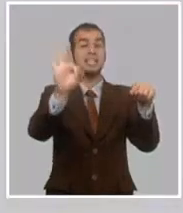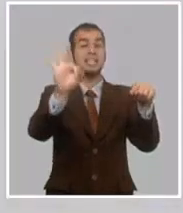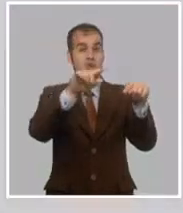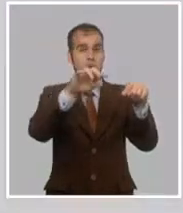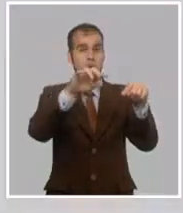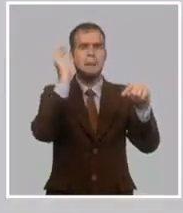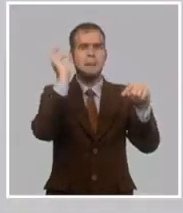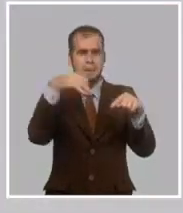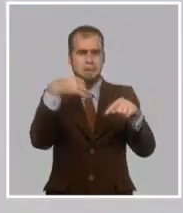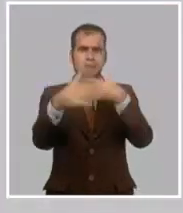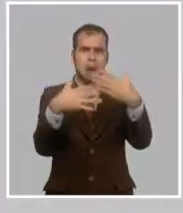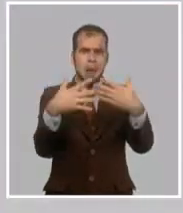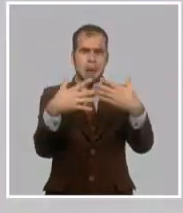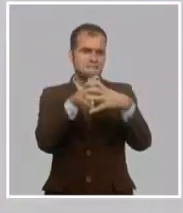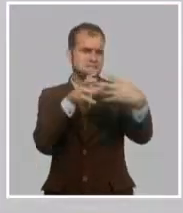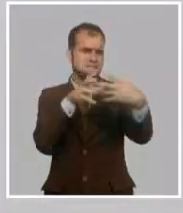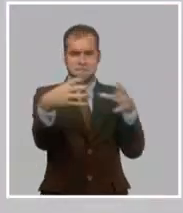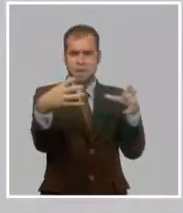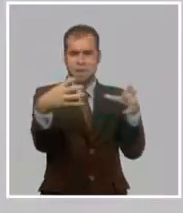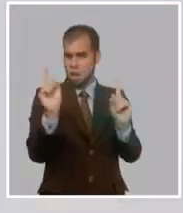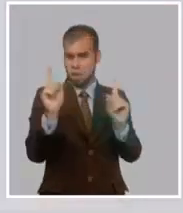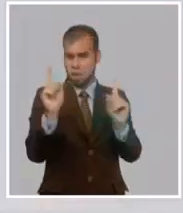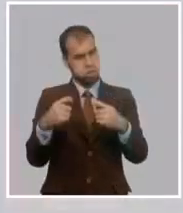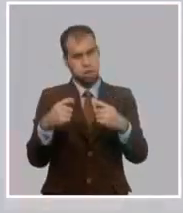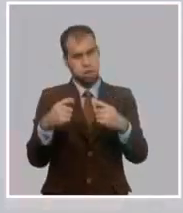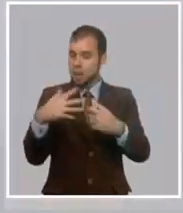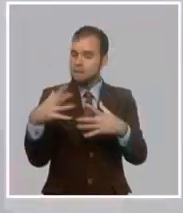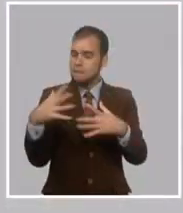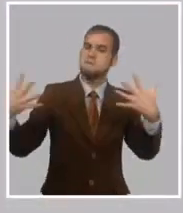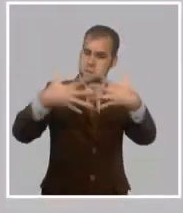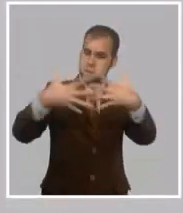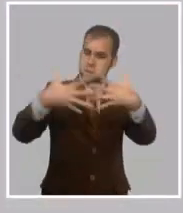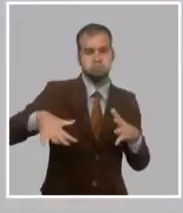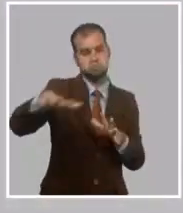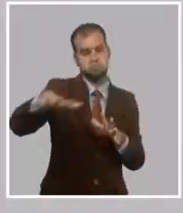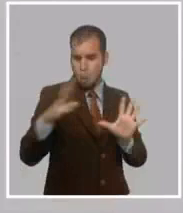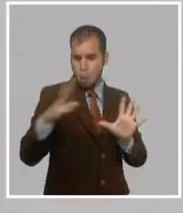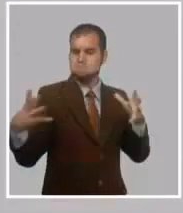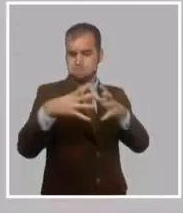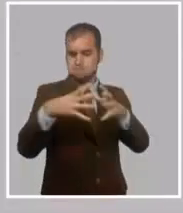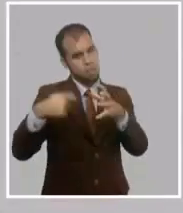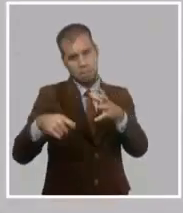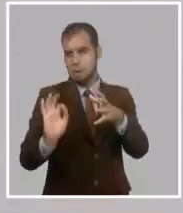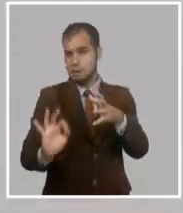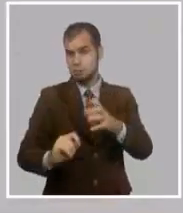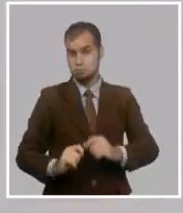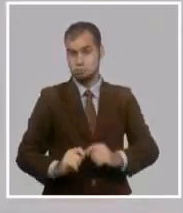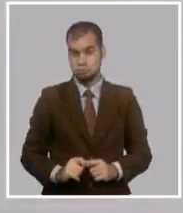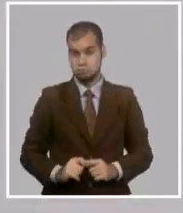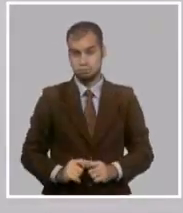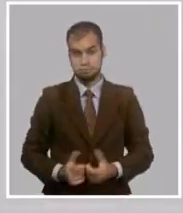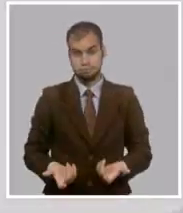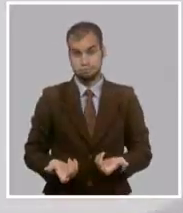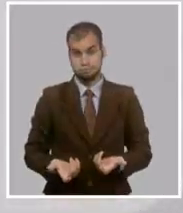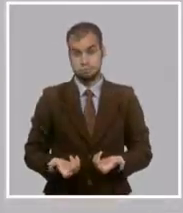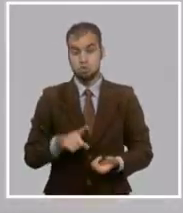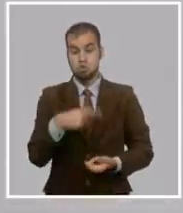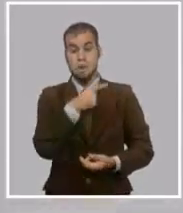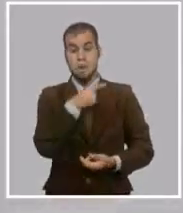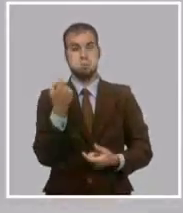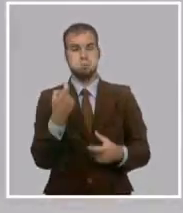nuevo también eso que él dijo, que más que perder la guerra, lo que nosotros dejamos caer el sable, dejamos caer las